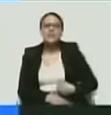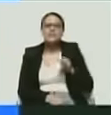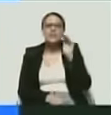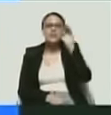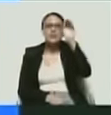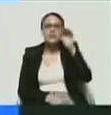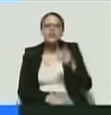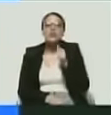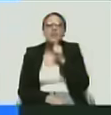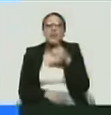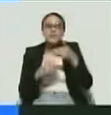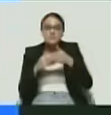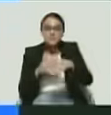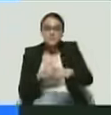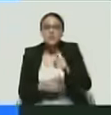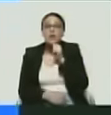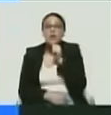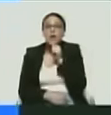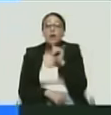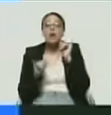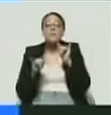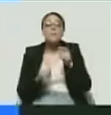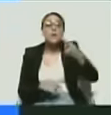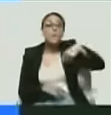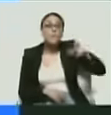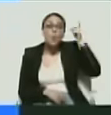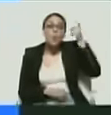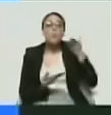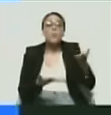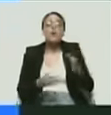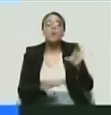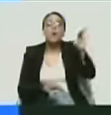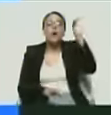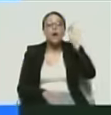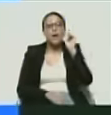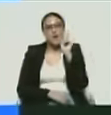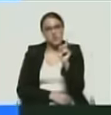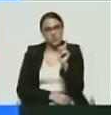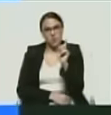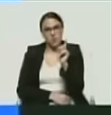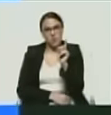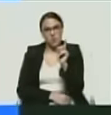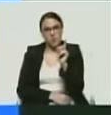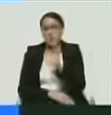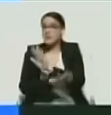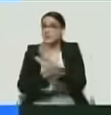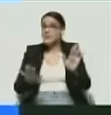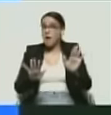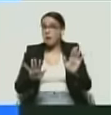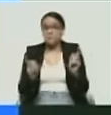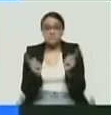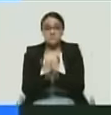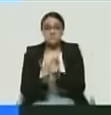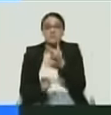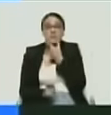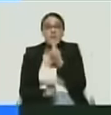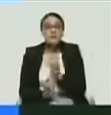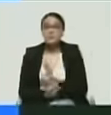que resulte electo por los votos del pueblo el 28 de julio. Y listo, y